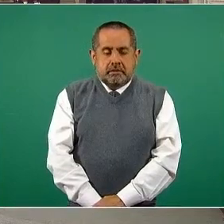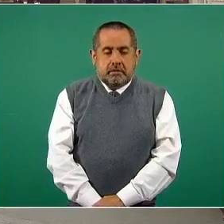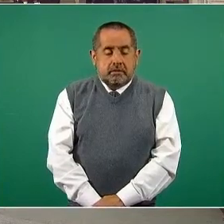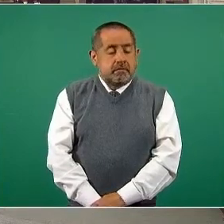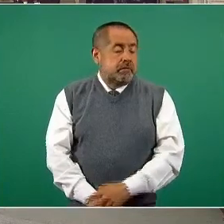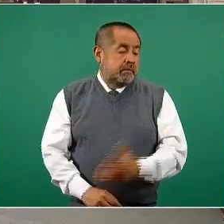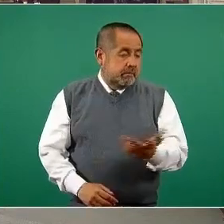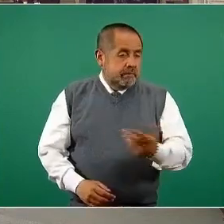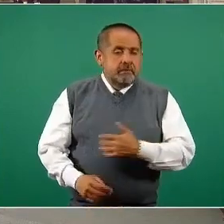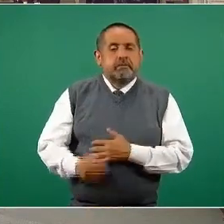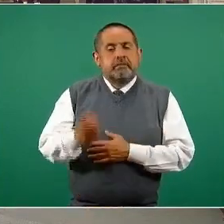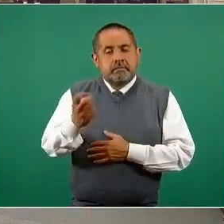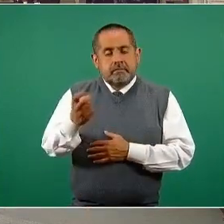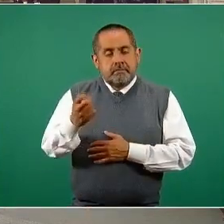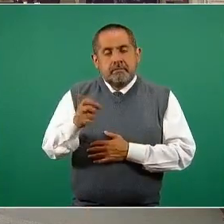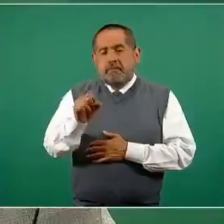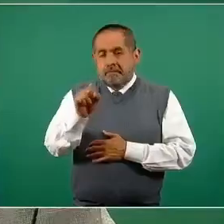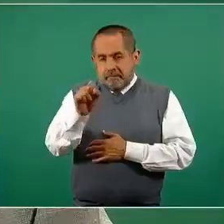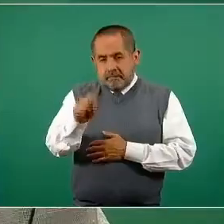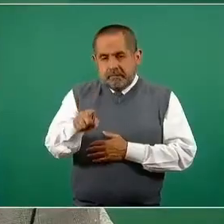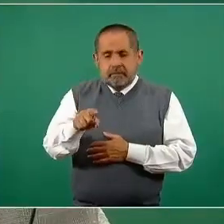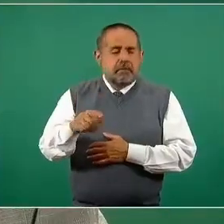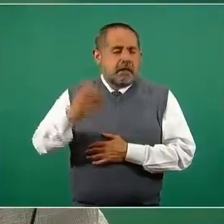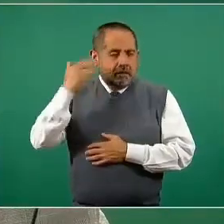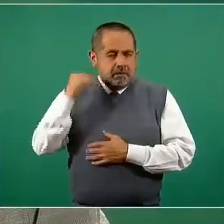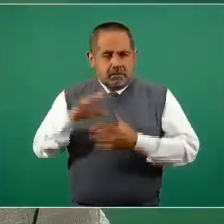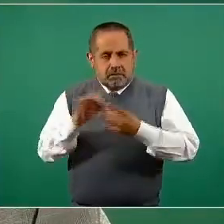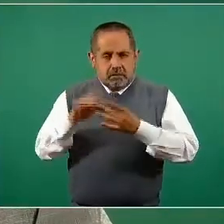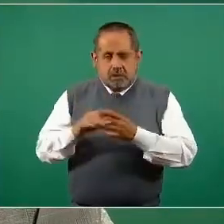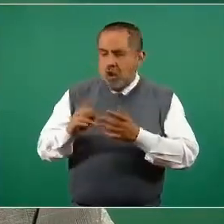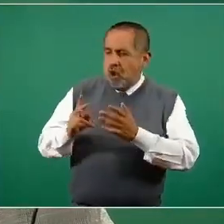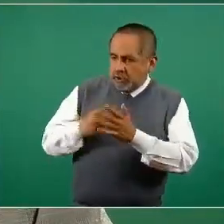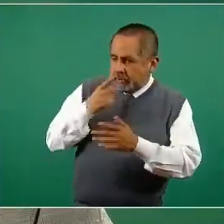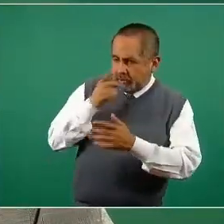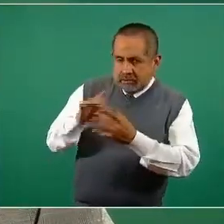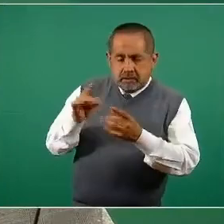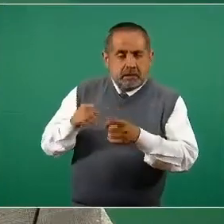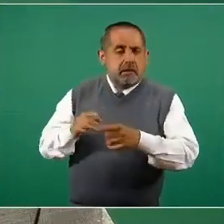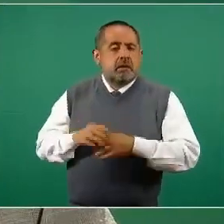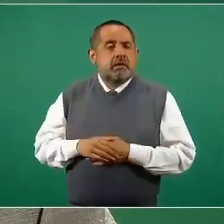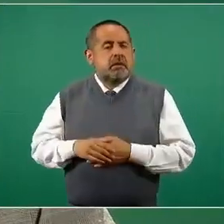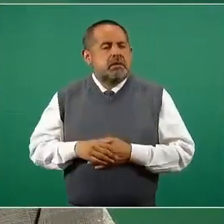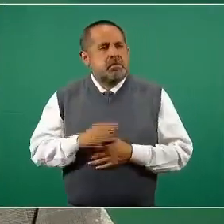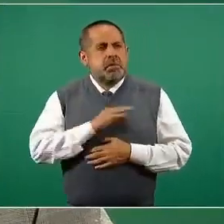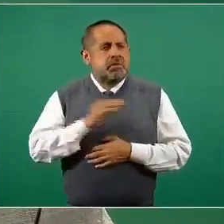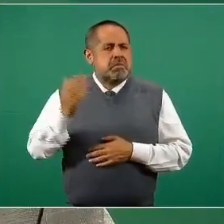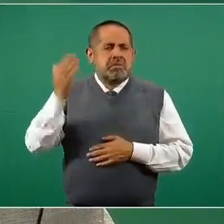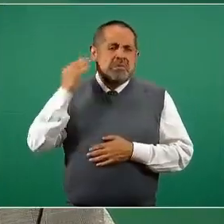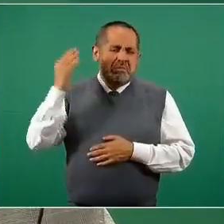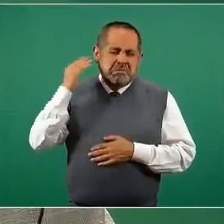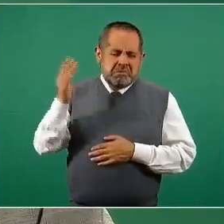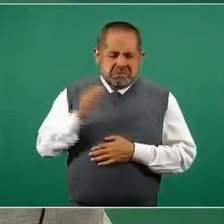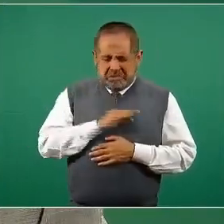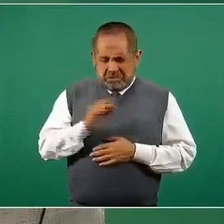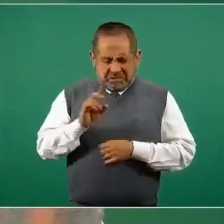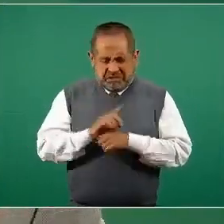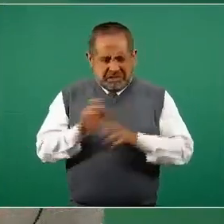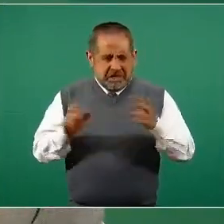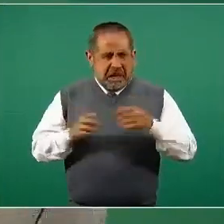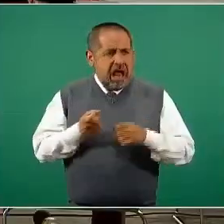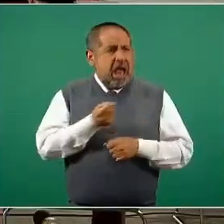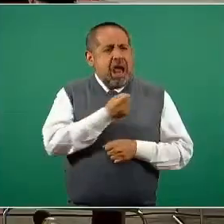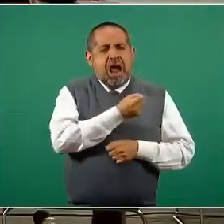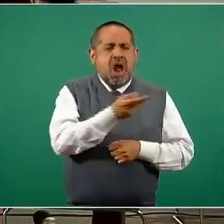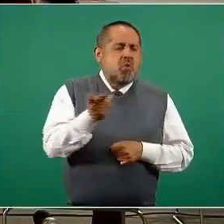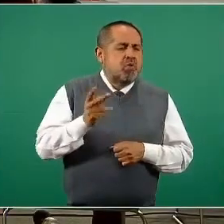Es justo, es el mismo fenómeno y lo hemos comentado, gracias Nuria por mencionarlo. Hace algunos días hubo